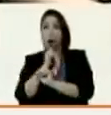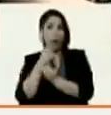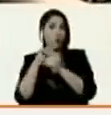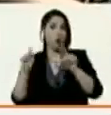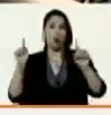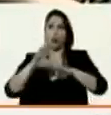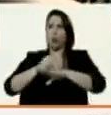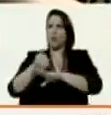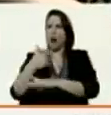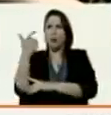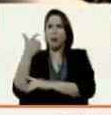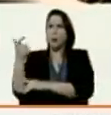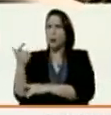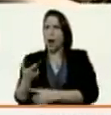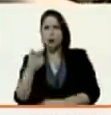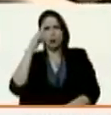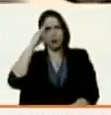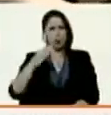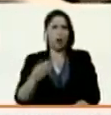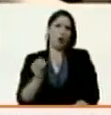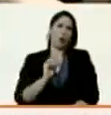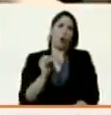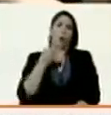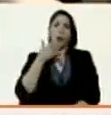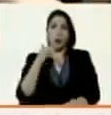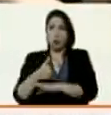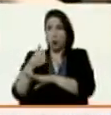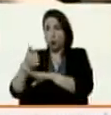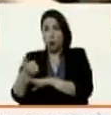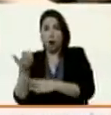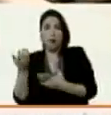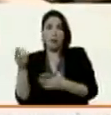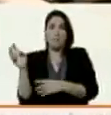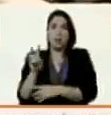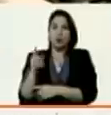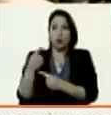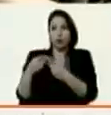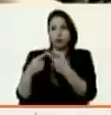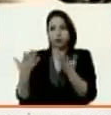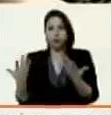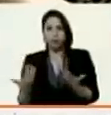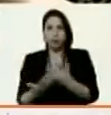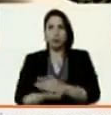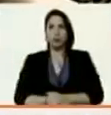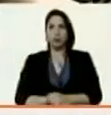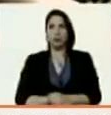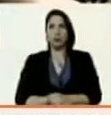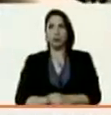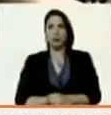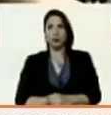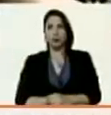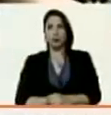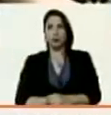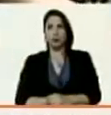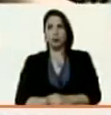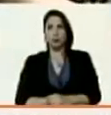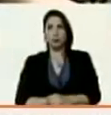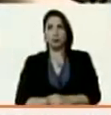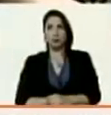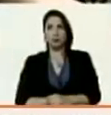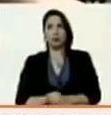buscando culpables en otros lados no están buscando que sí desde venezuela se ha hecho una gran inversión